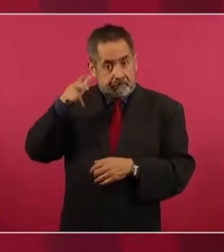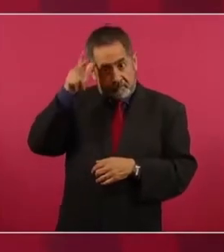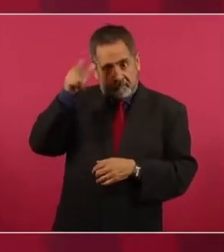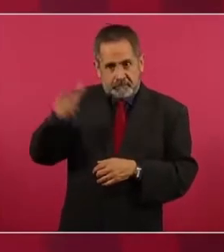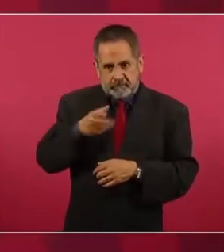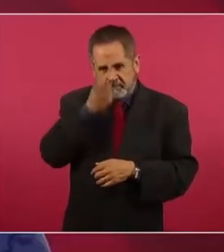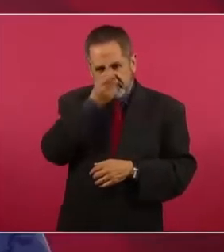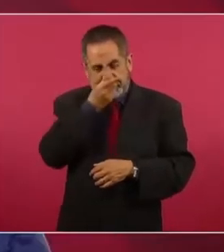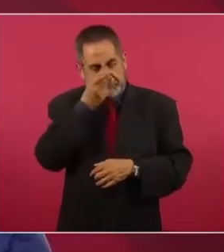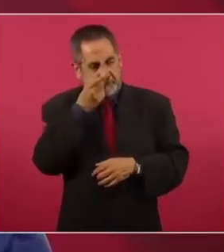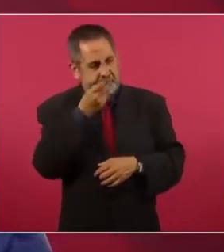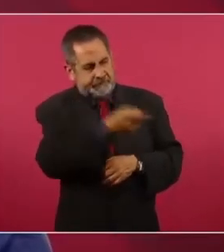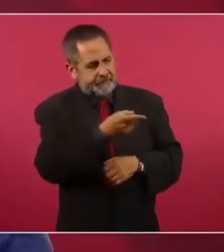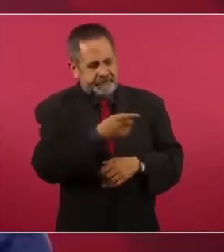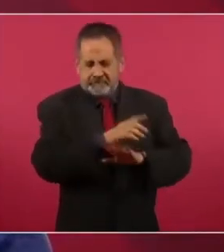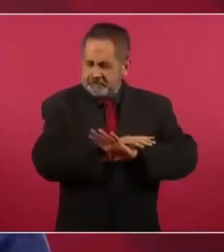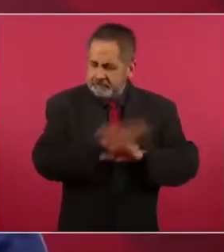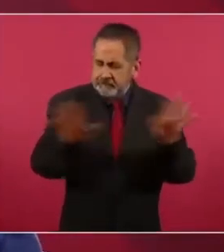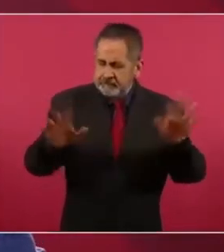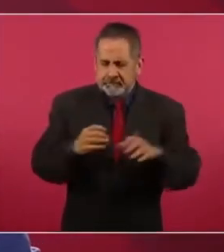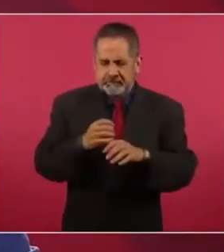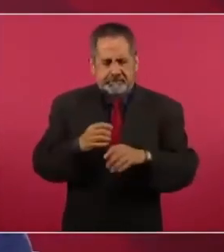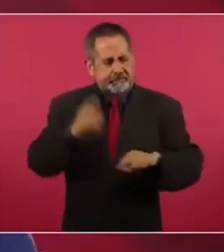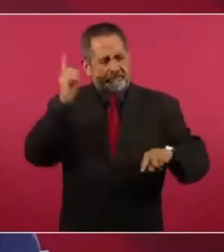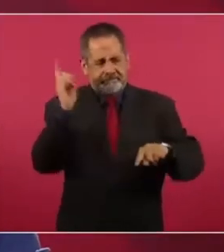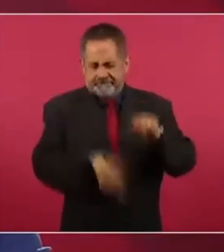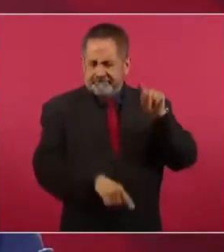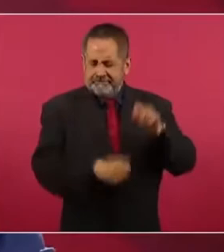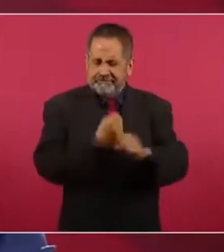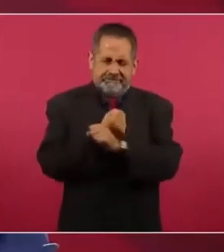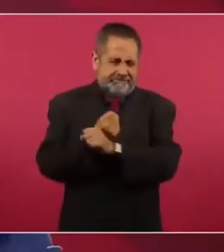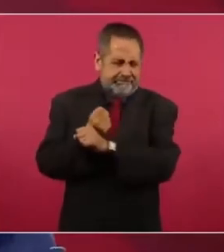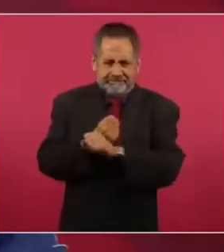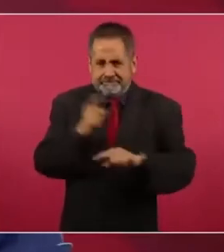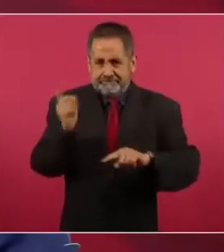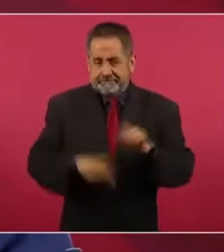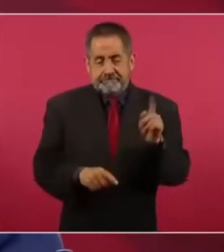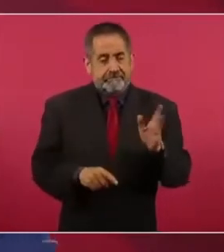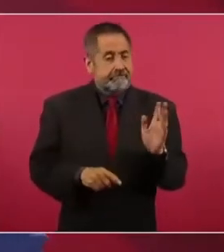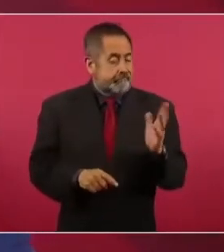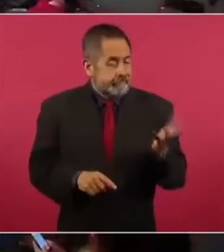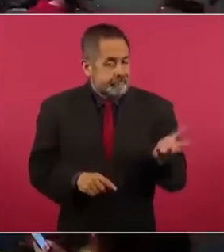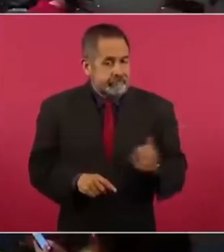a proclamar la abolición de la esclavitud, pero no